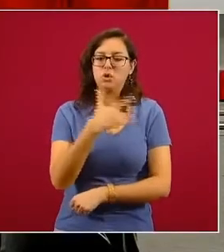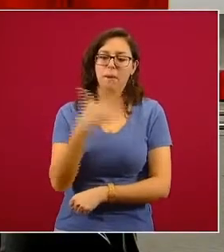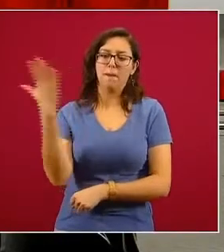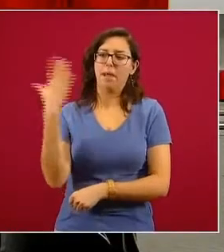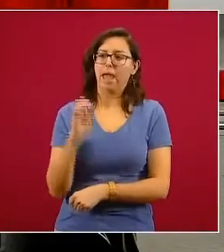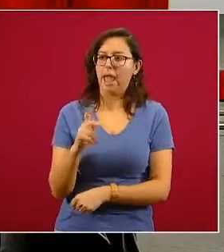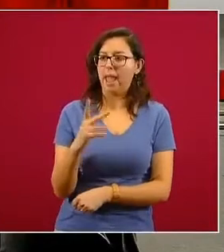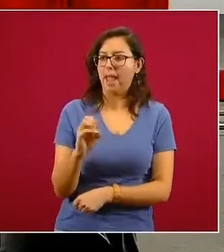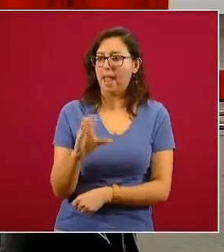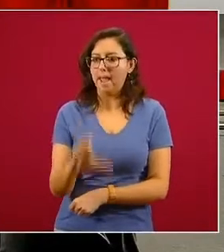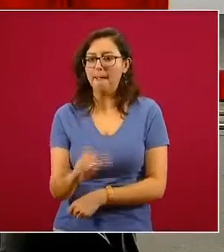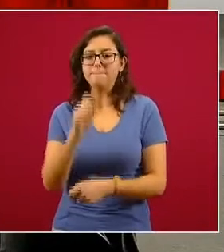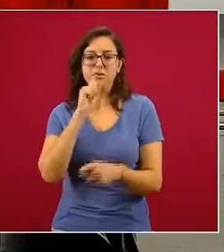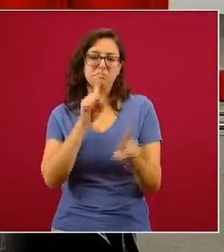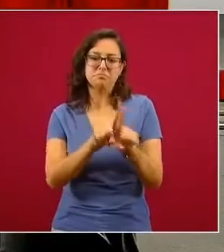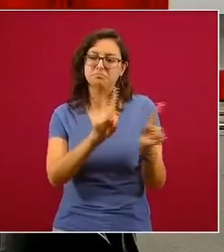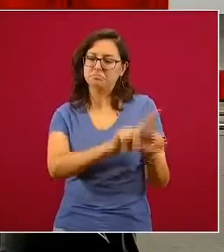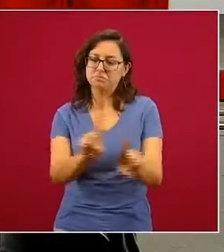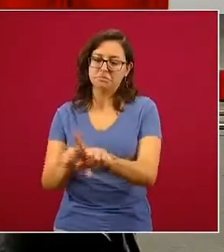pulmonar crónica, inmunosupresión, etc.